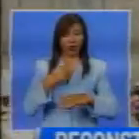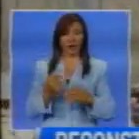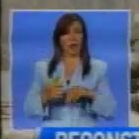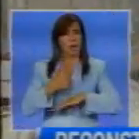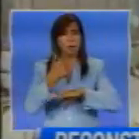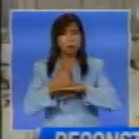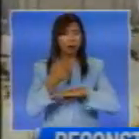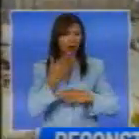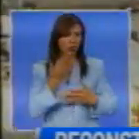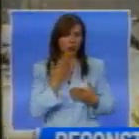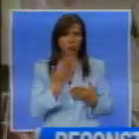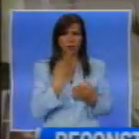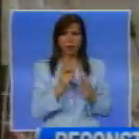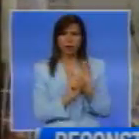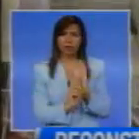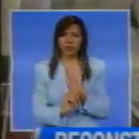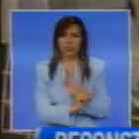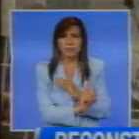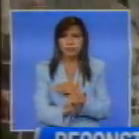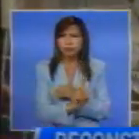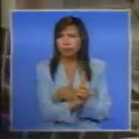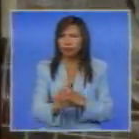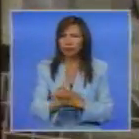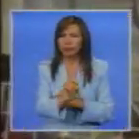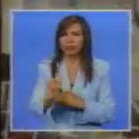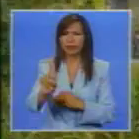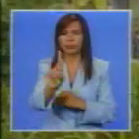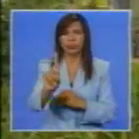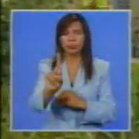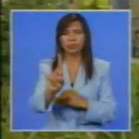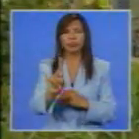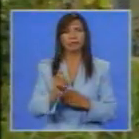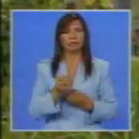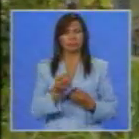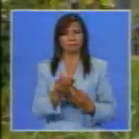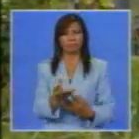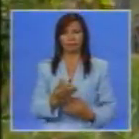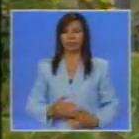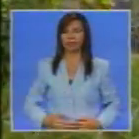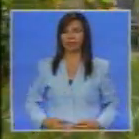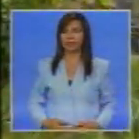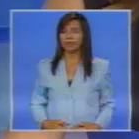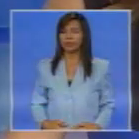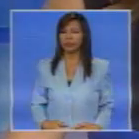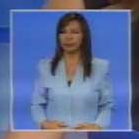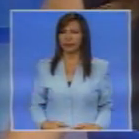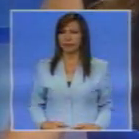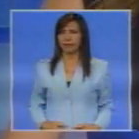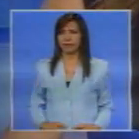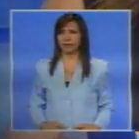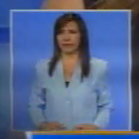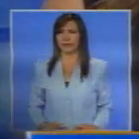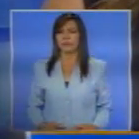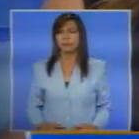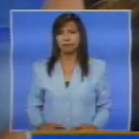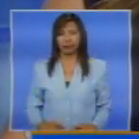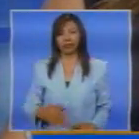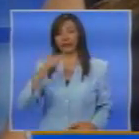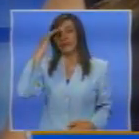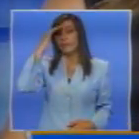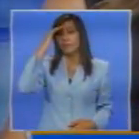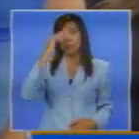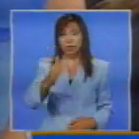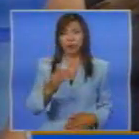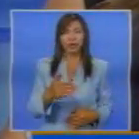fue la evasión de alias Tierrita. Carlos Julio Gurumendi, 24 horas. La policía desarticuló